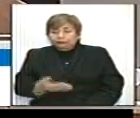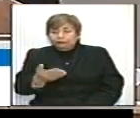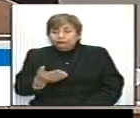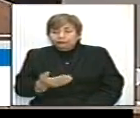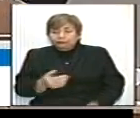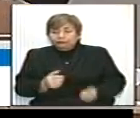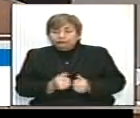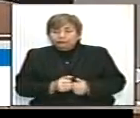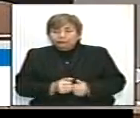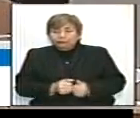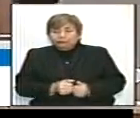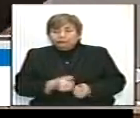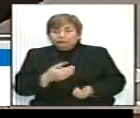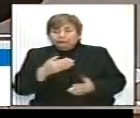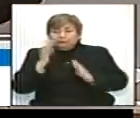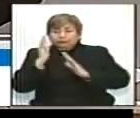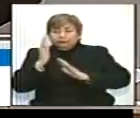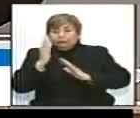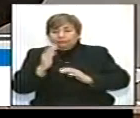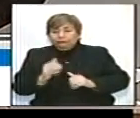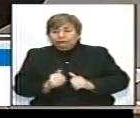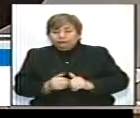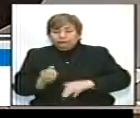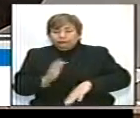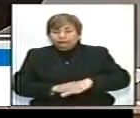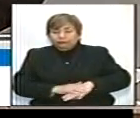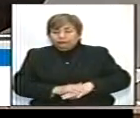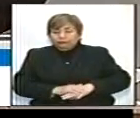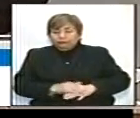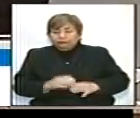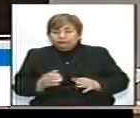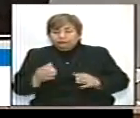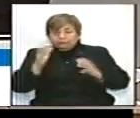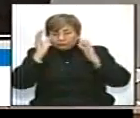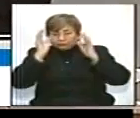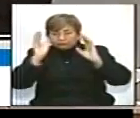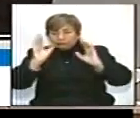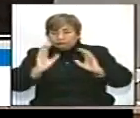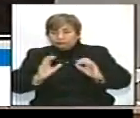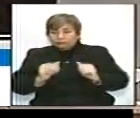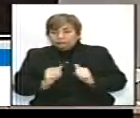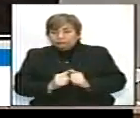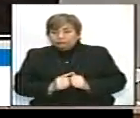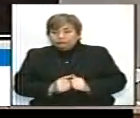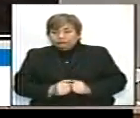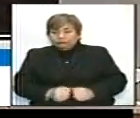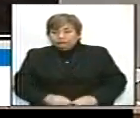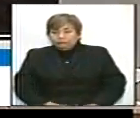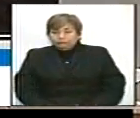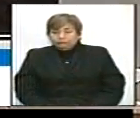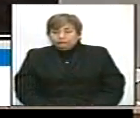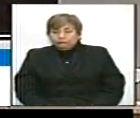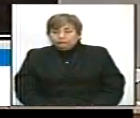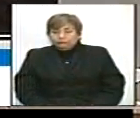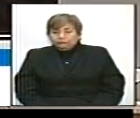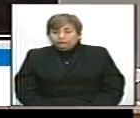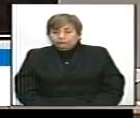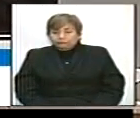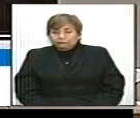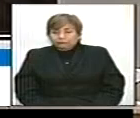que puedan exponer sobre los acuerdos y los avances que han